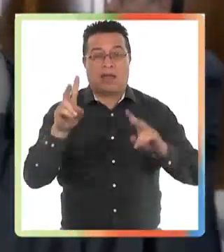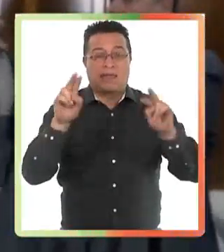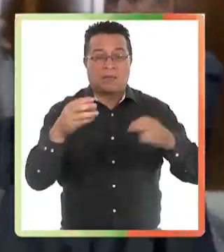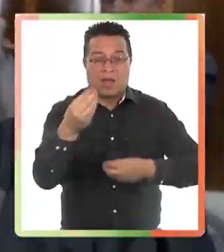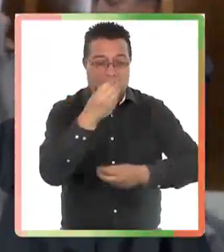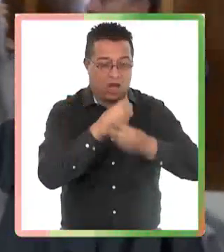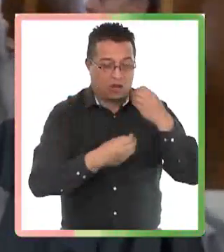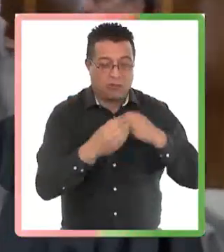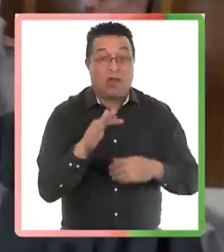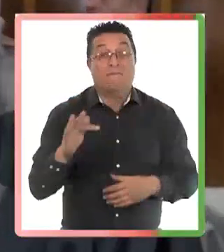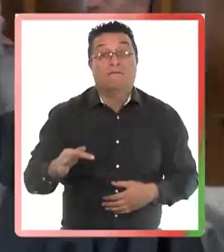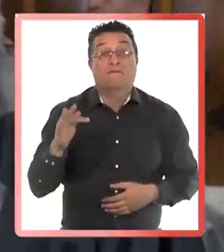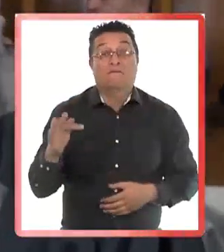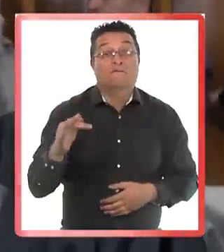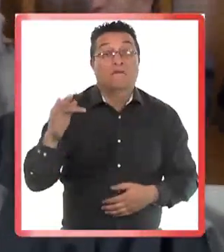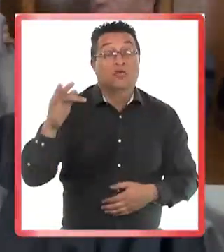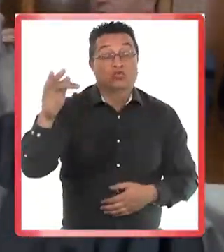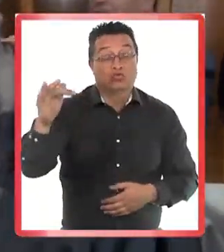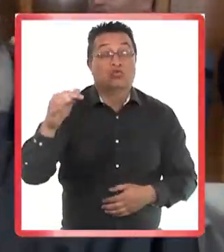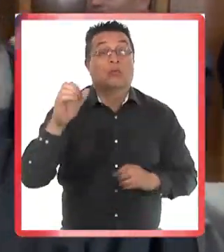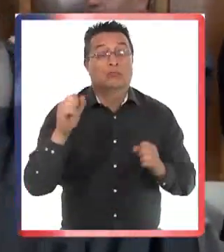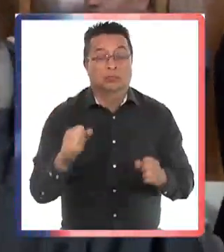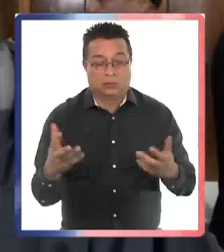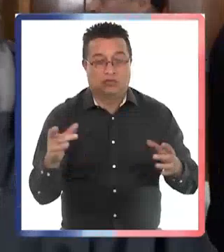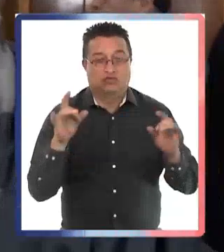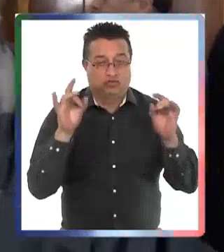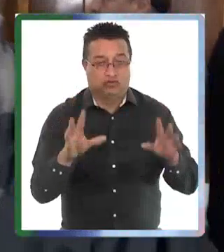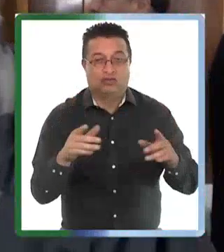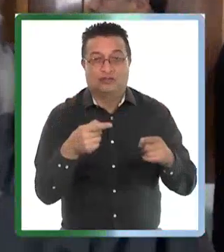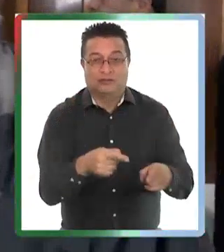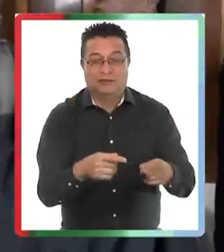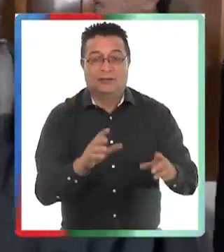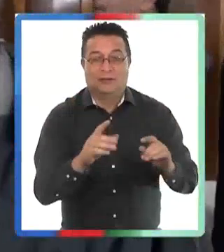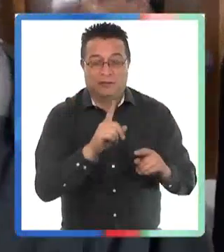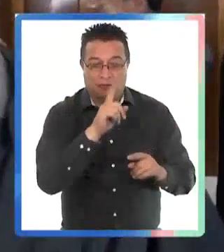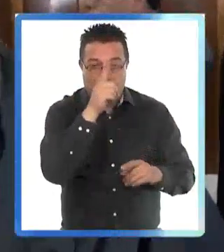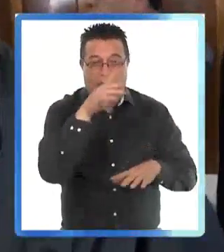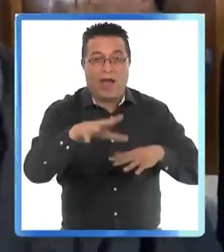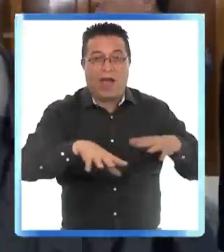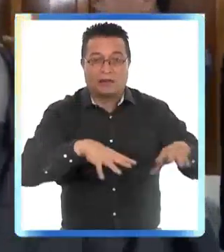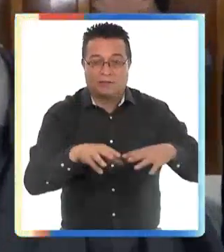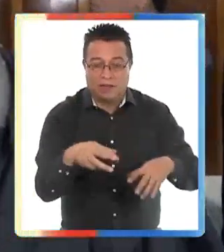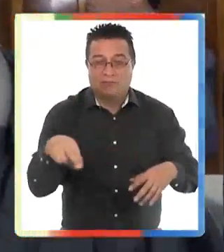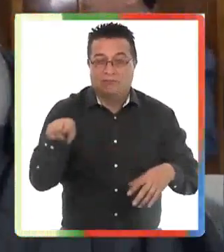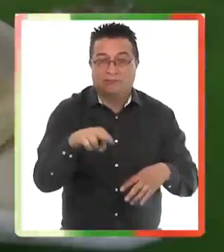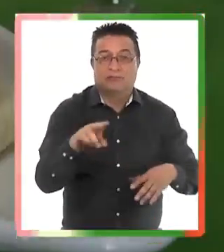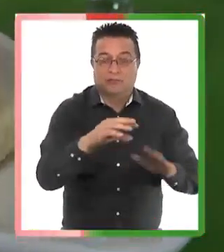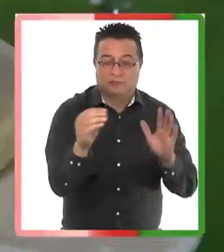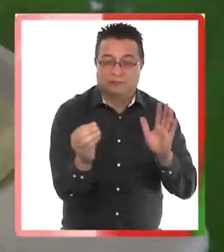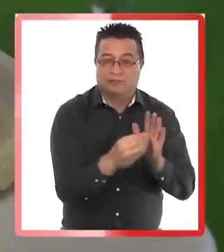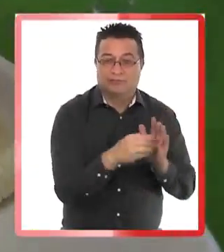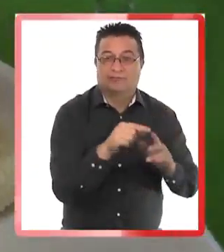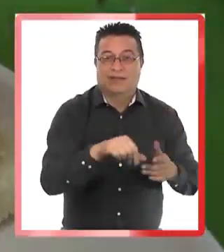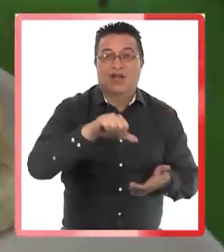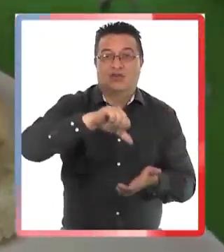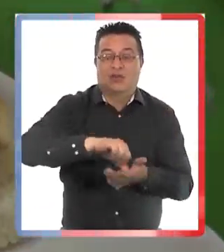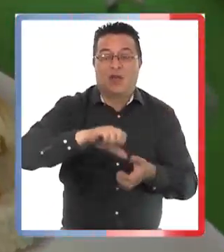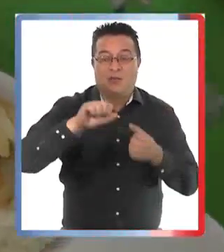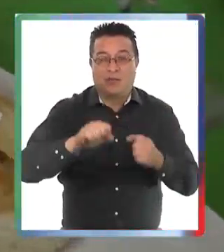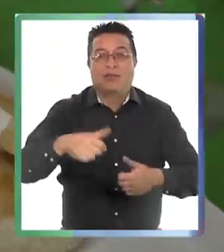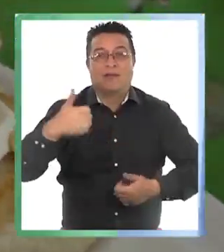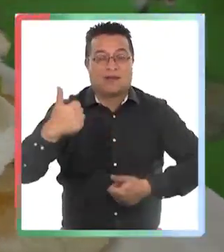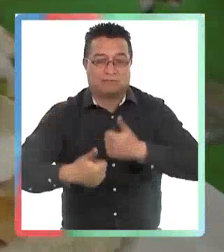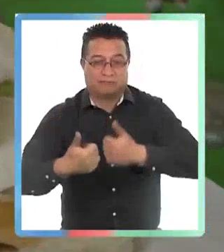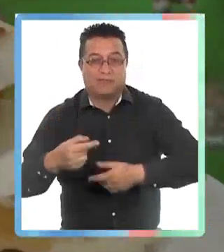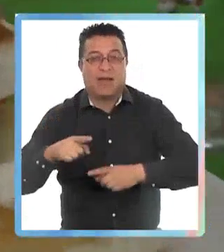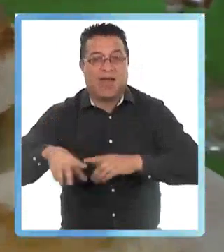posicionando en términos gastronómicos para un futuro que sea de ese tipo, que sea una actividad, que sea un hito de nuestra ciudad